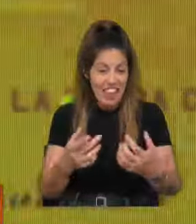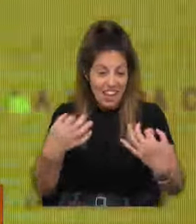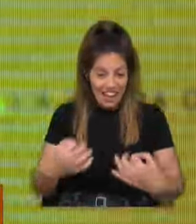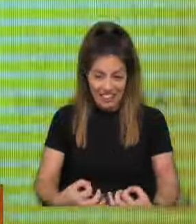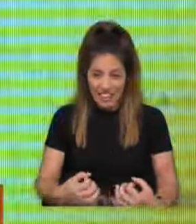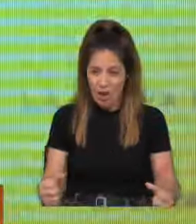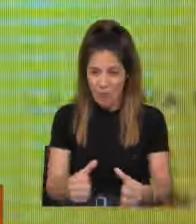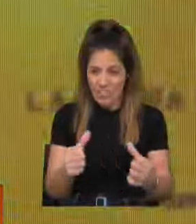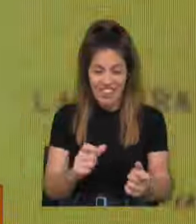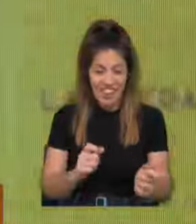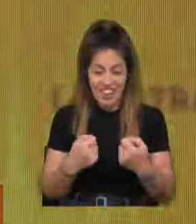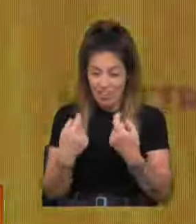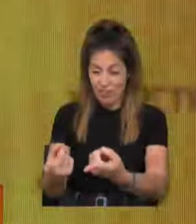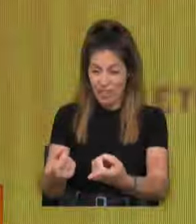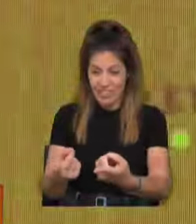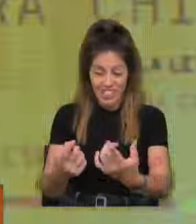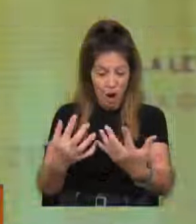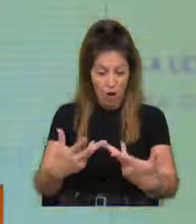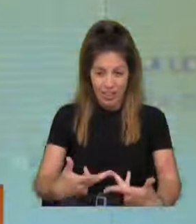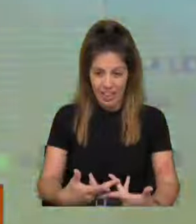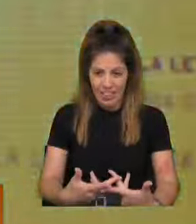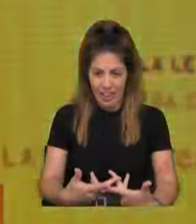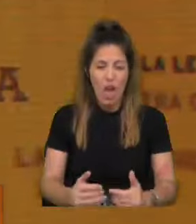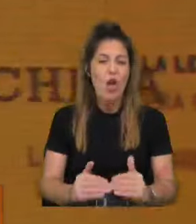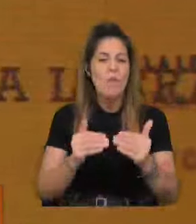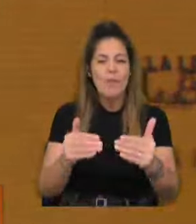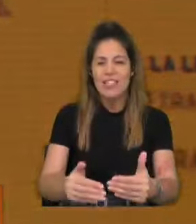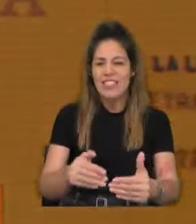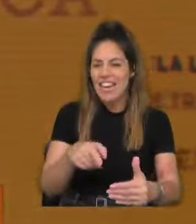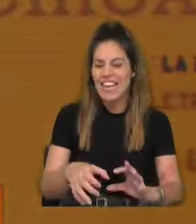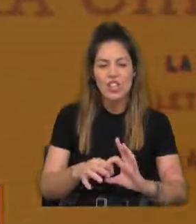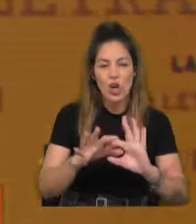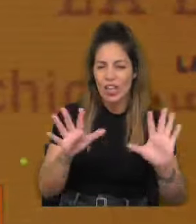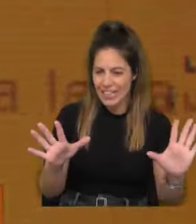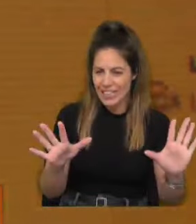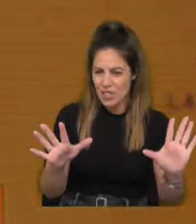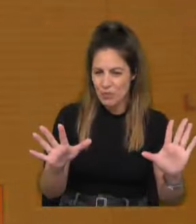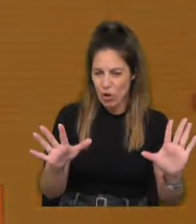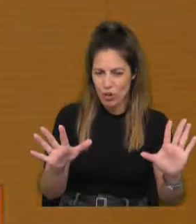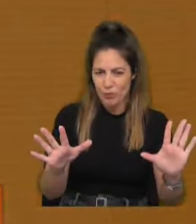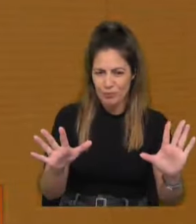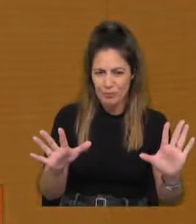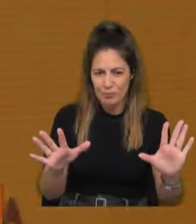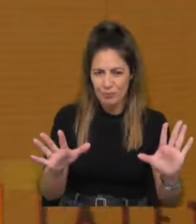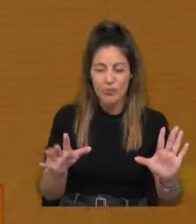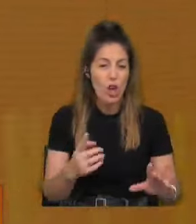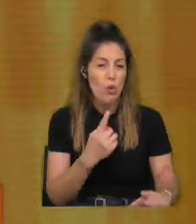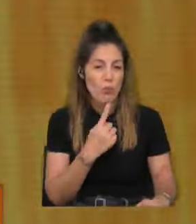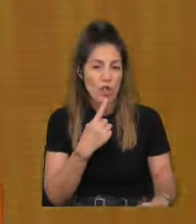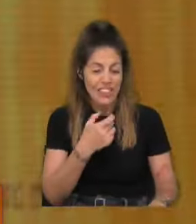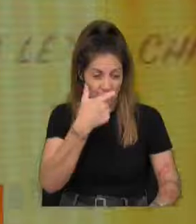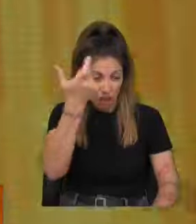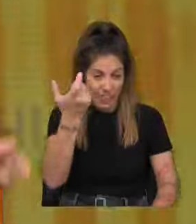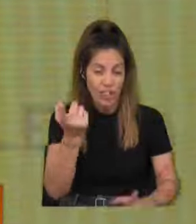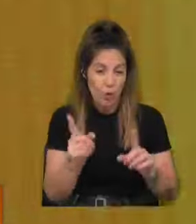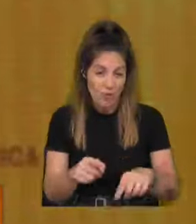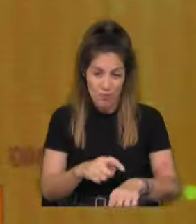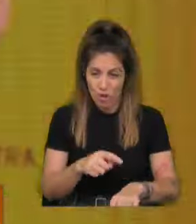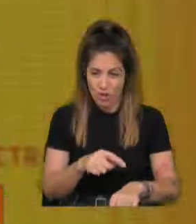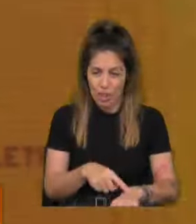hacer la transferencia de forma ordenada somaru Más allá de que esto tengo clarísimo que es político y técnico a la vez y